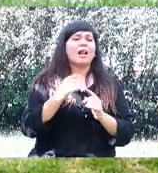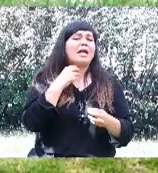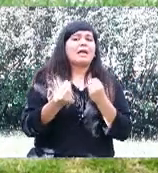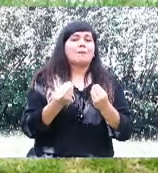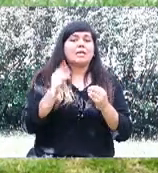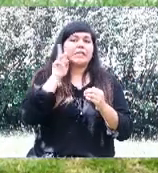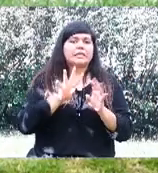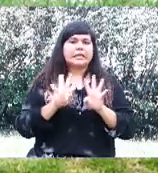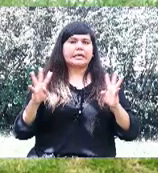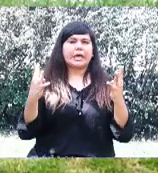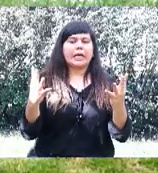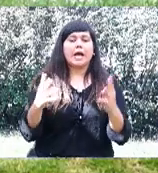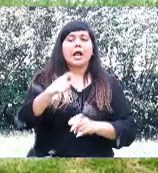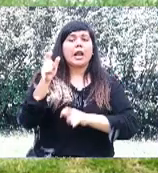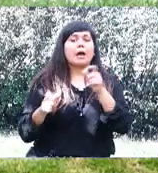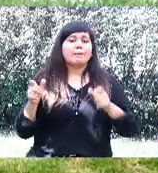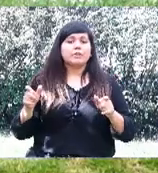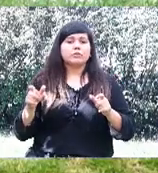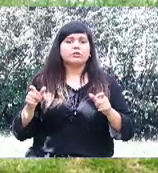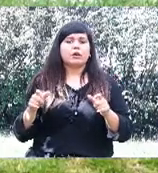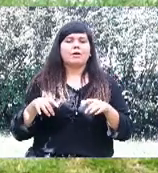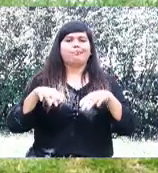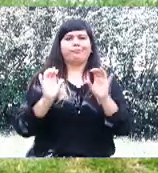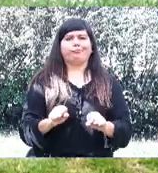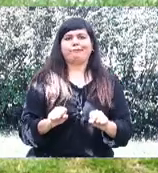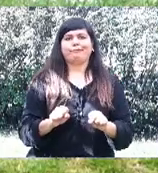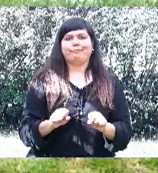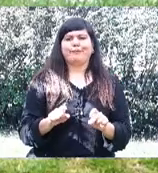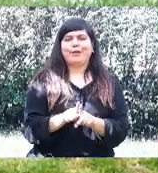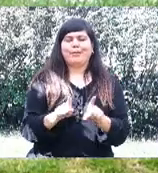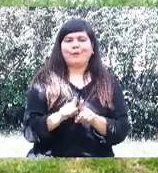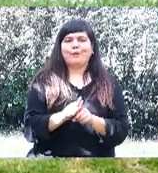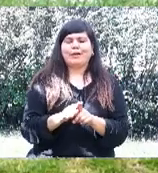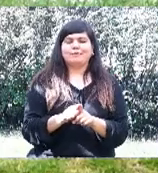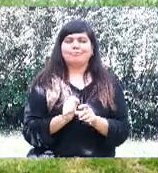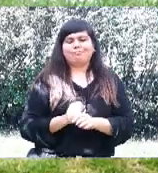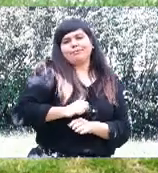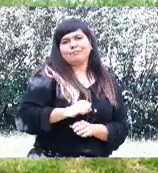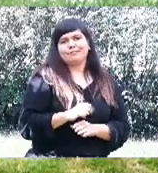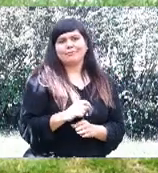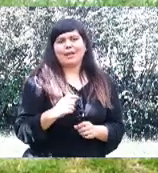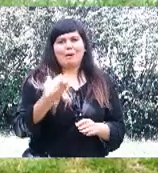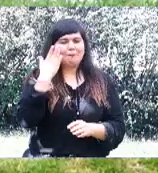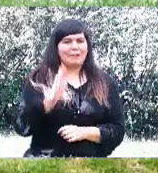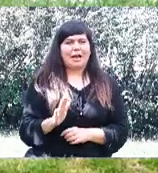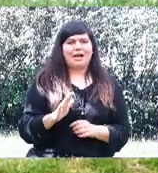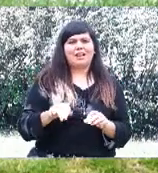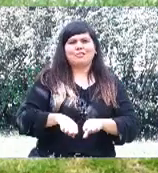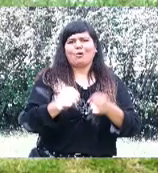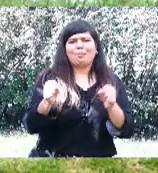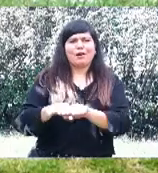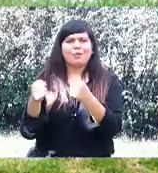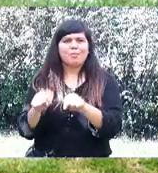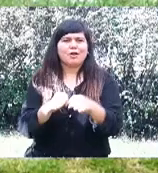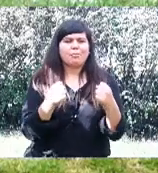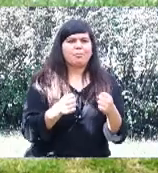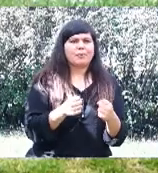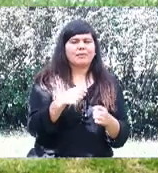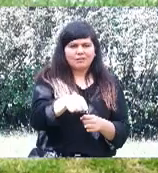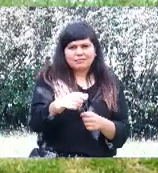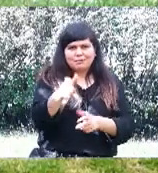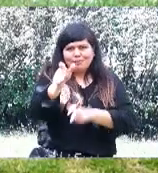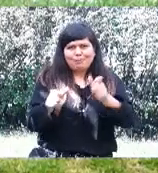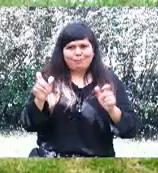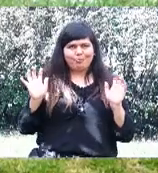gente lo toma de alguna manera se sobrepasa y empieza a hacer cosas malas y empieza a romperlo espacios que son públicos